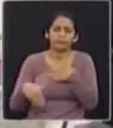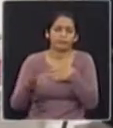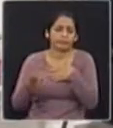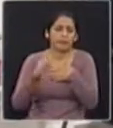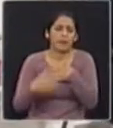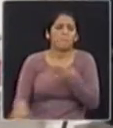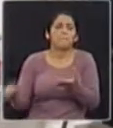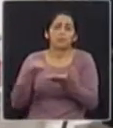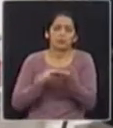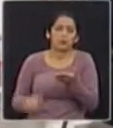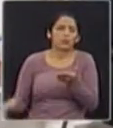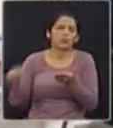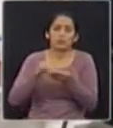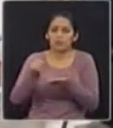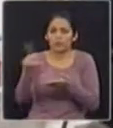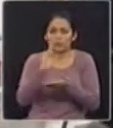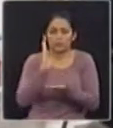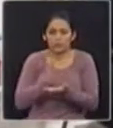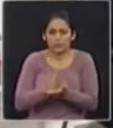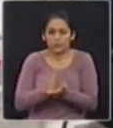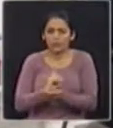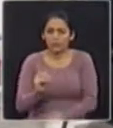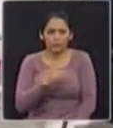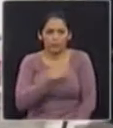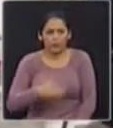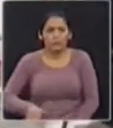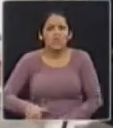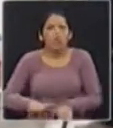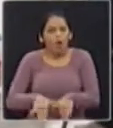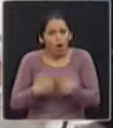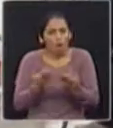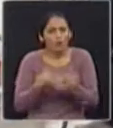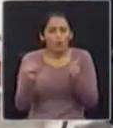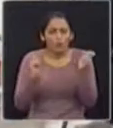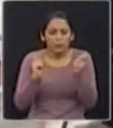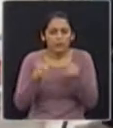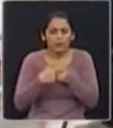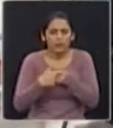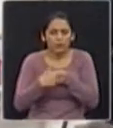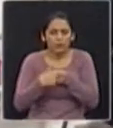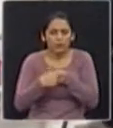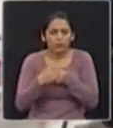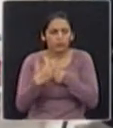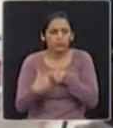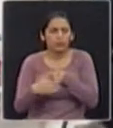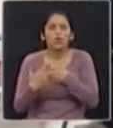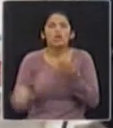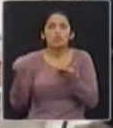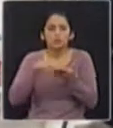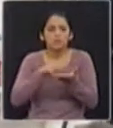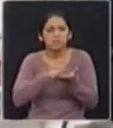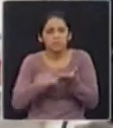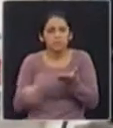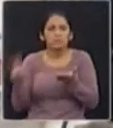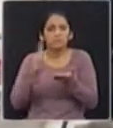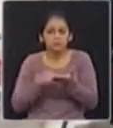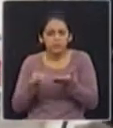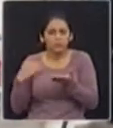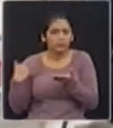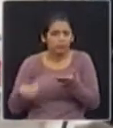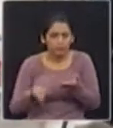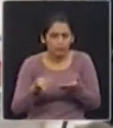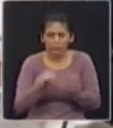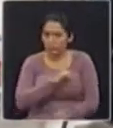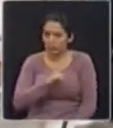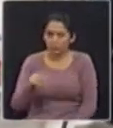generarse la posibilidad de una reelección indefinida, no solamente para el presidente o vicepresidente de la República, sino para todos